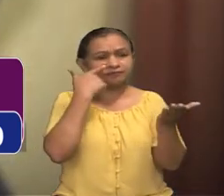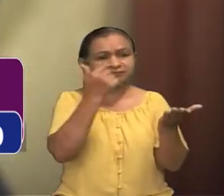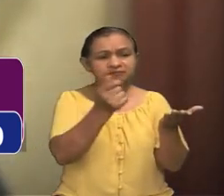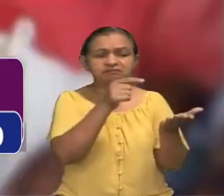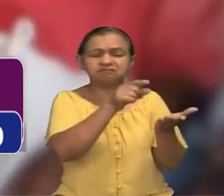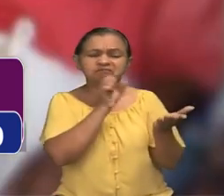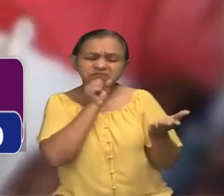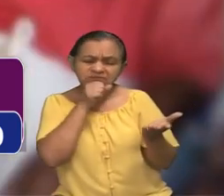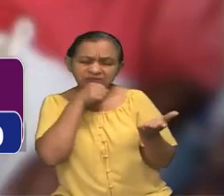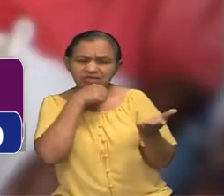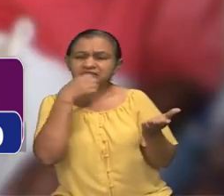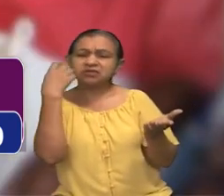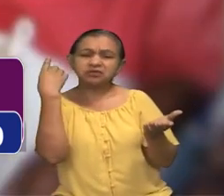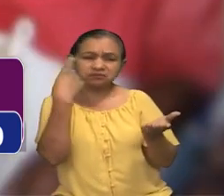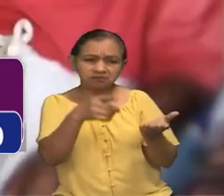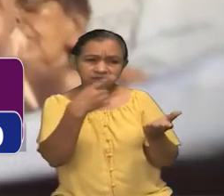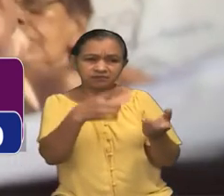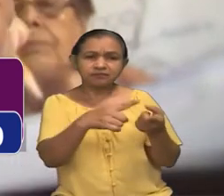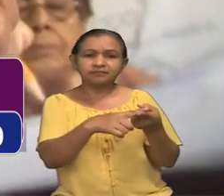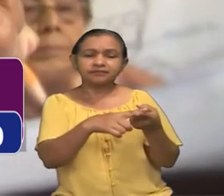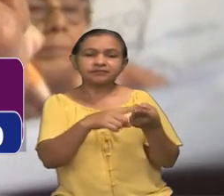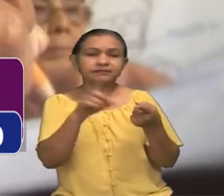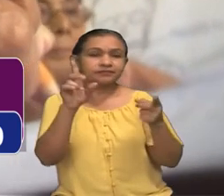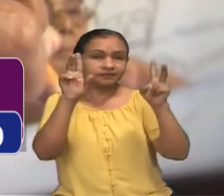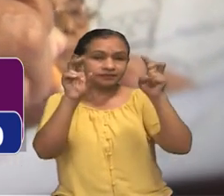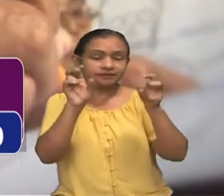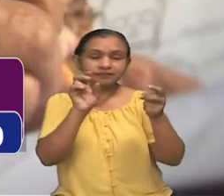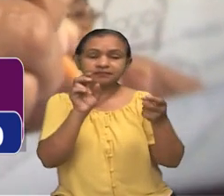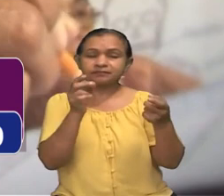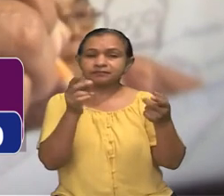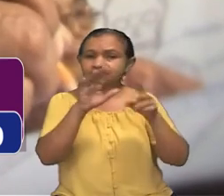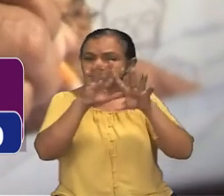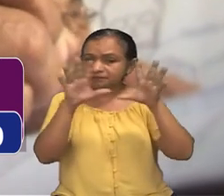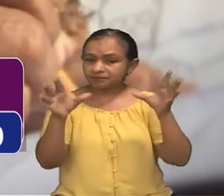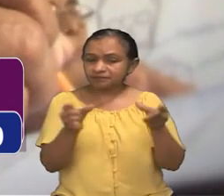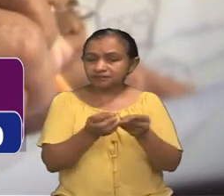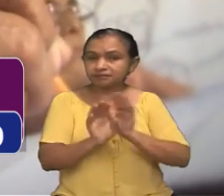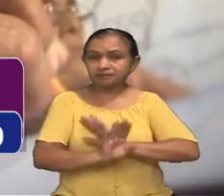personas adultas mayores en términos generales, muy generales,